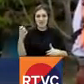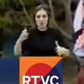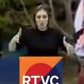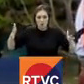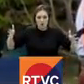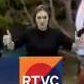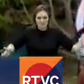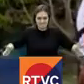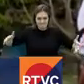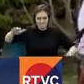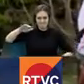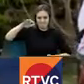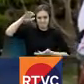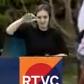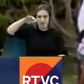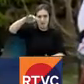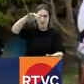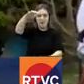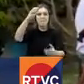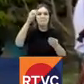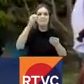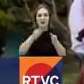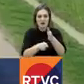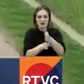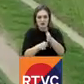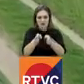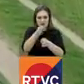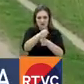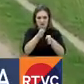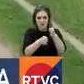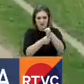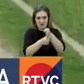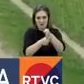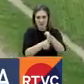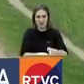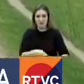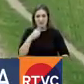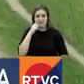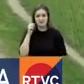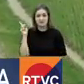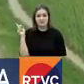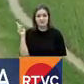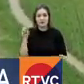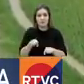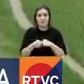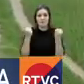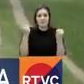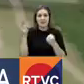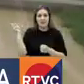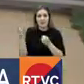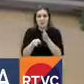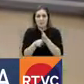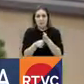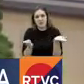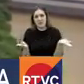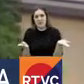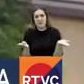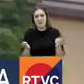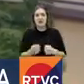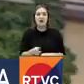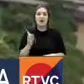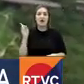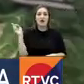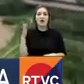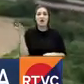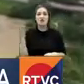acá en los próximos 3 o 4 días para solucionar la situación. Desde el aire se ve la magnitud de la emergencia. La vía que comunica del corregimiento